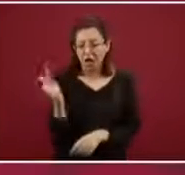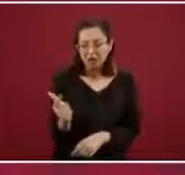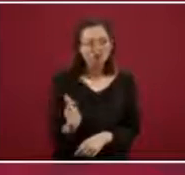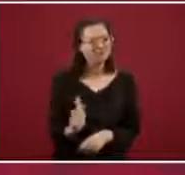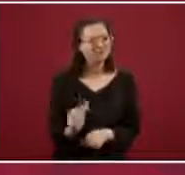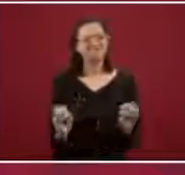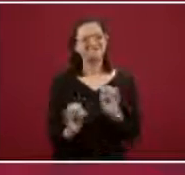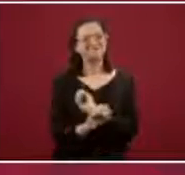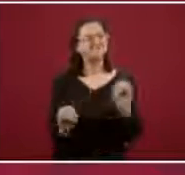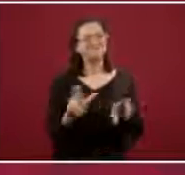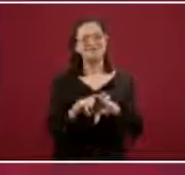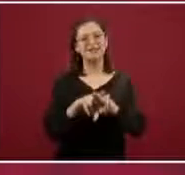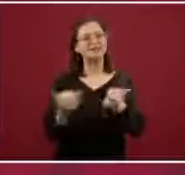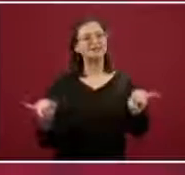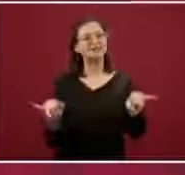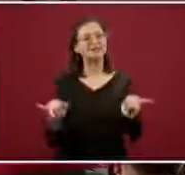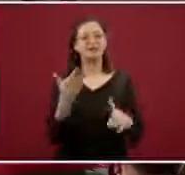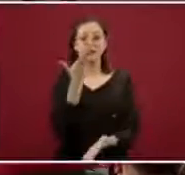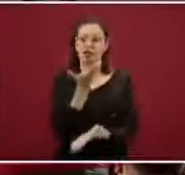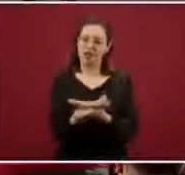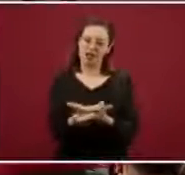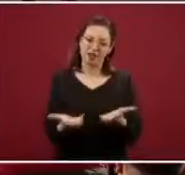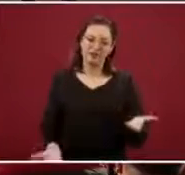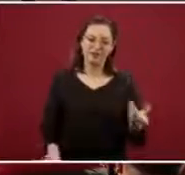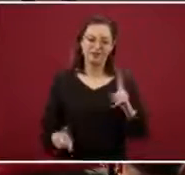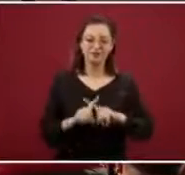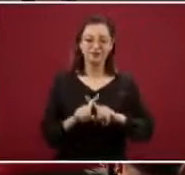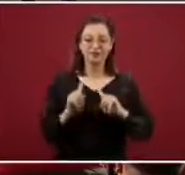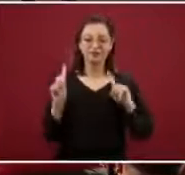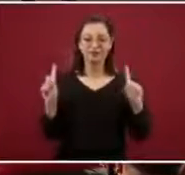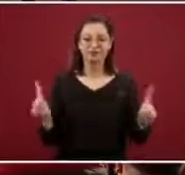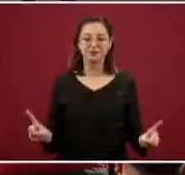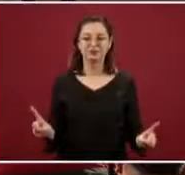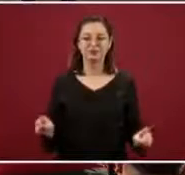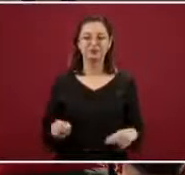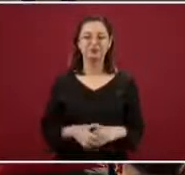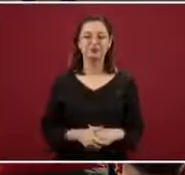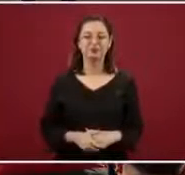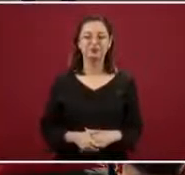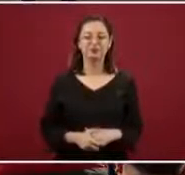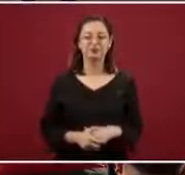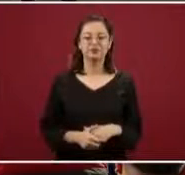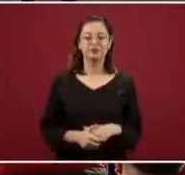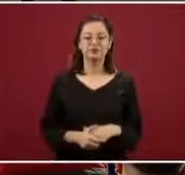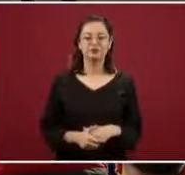Entonces, ahora las cosas son distintas. Y les vamos a